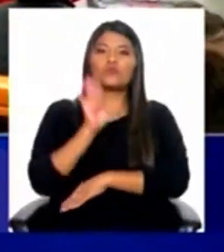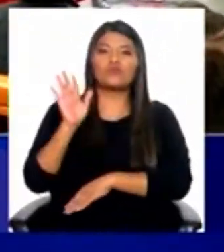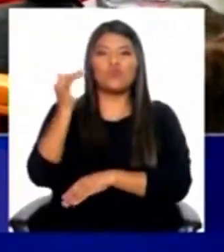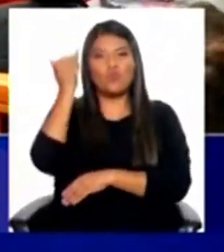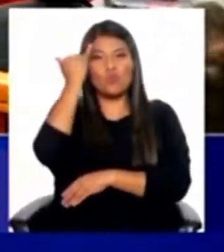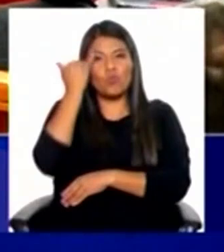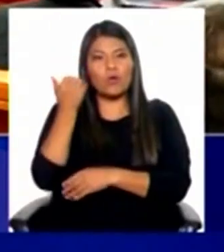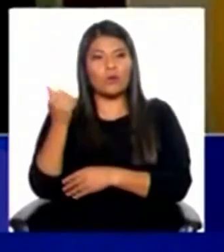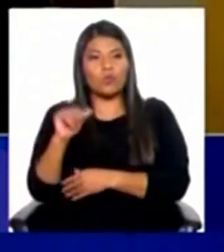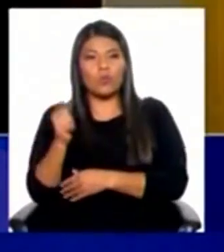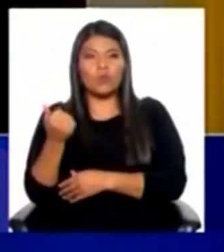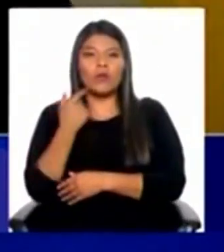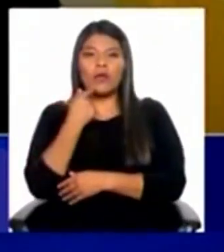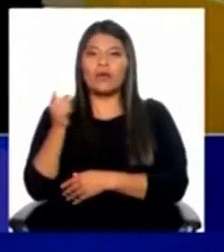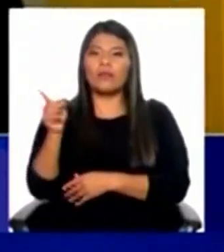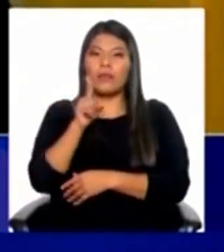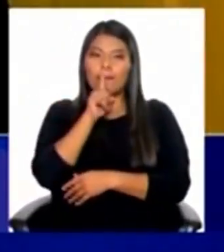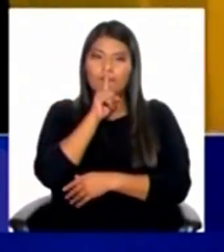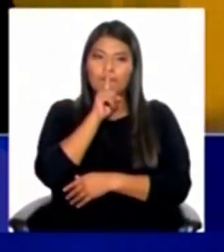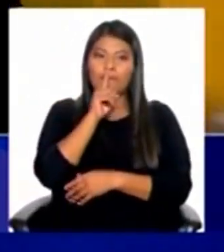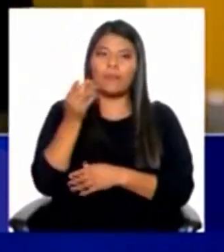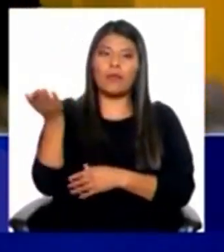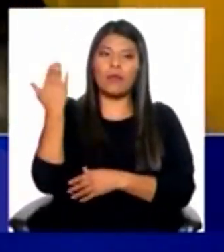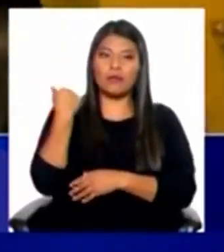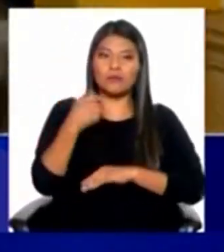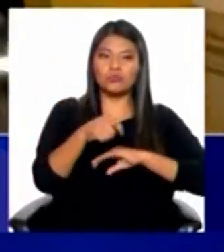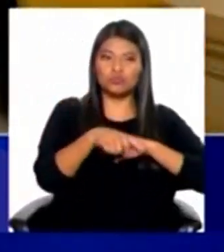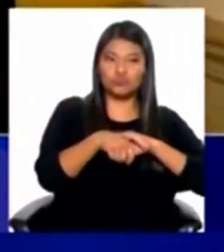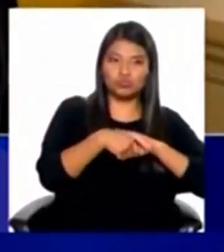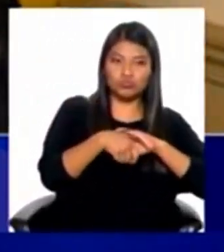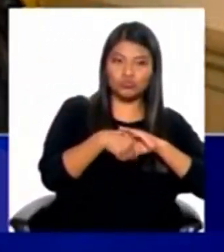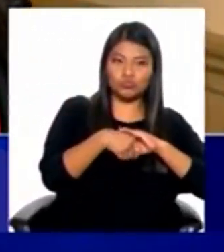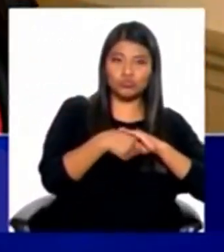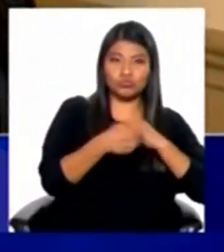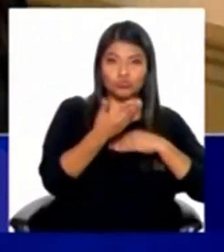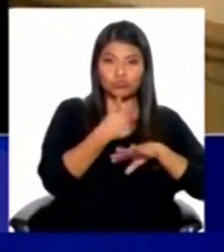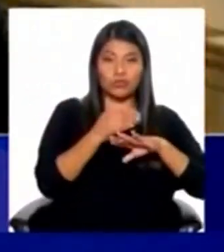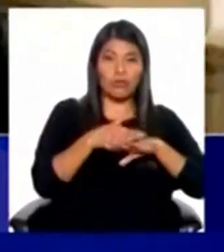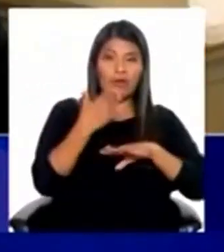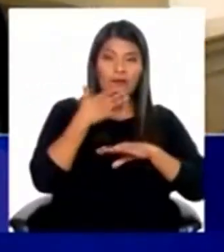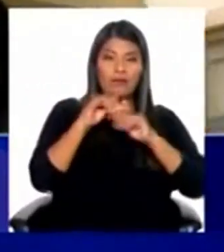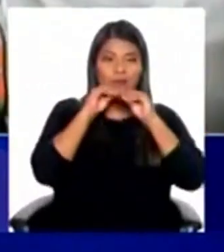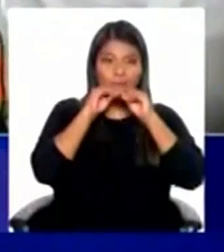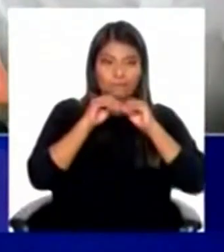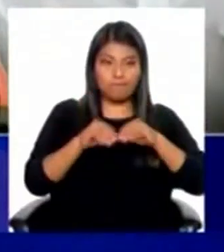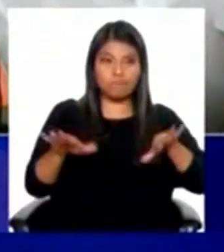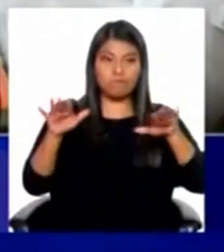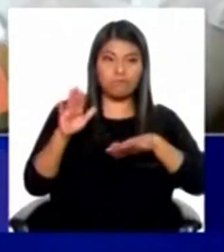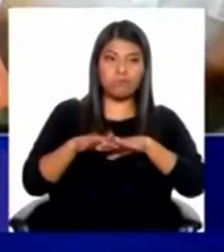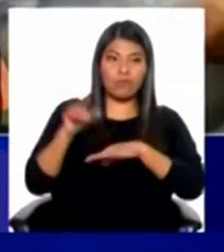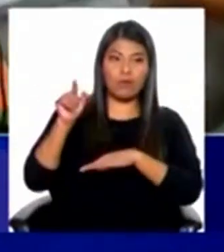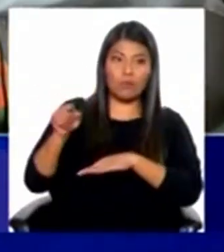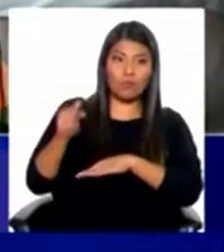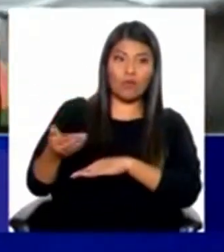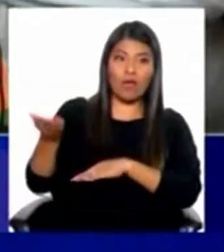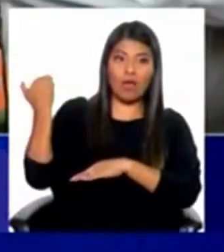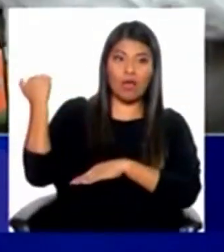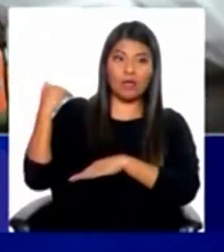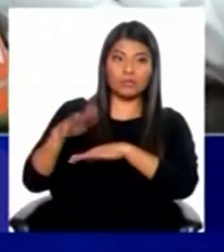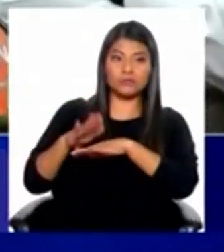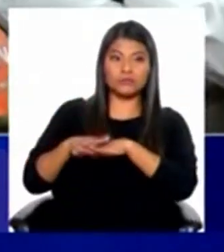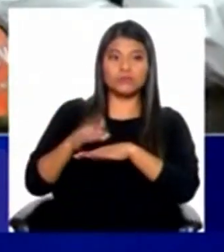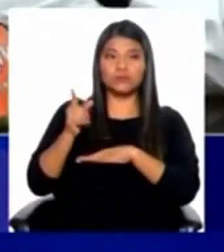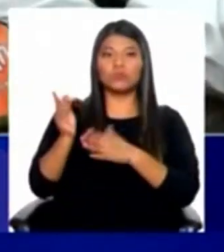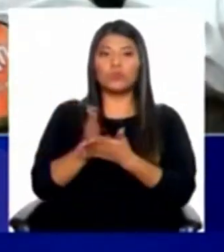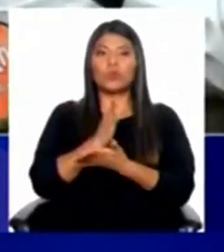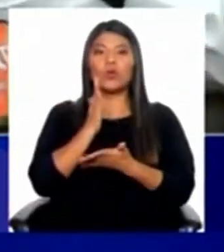se habrían ocultado dineros ilícitos en esta campaña que habría iniciado Fuerza Popular para